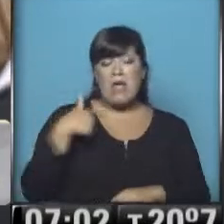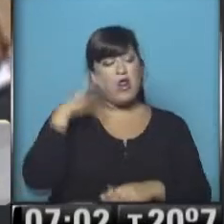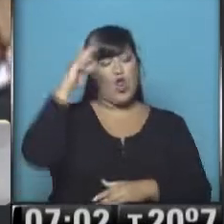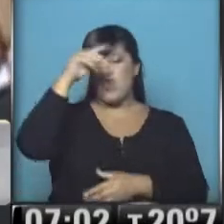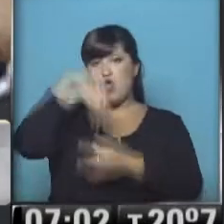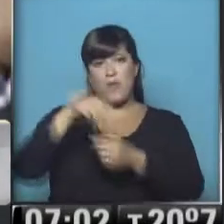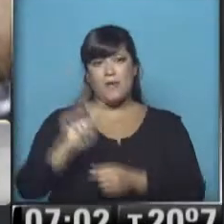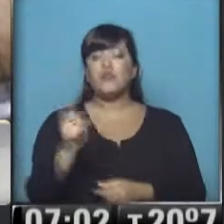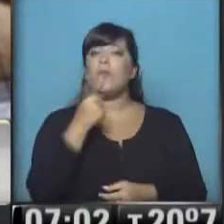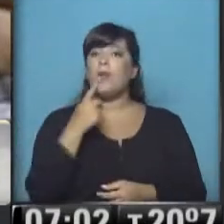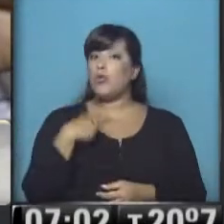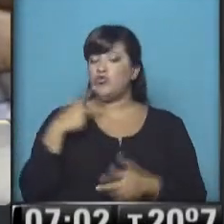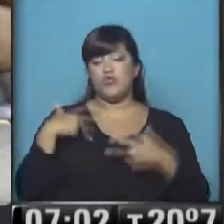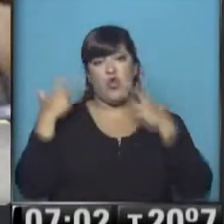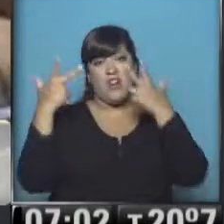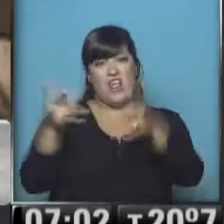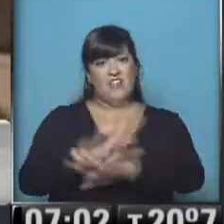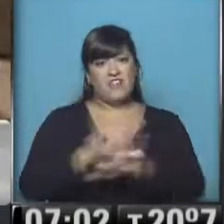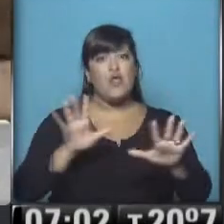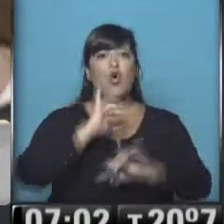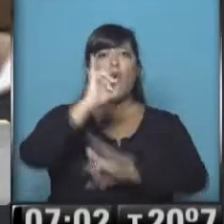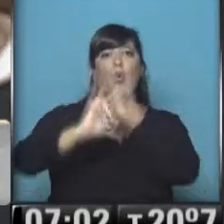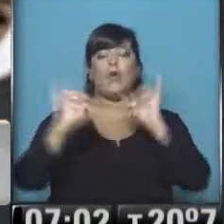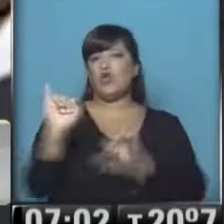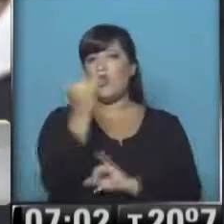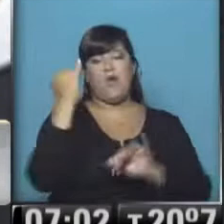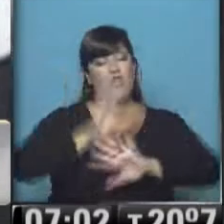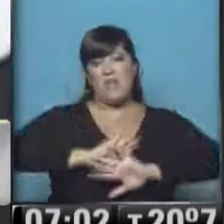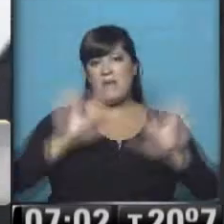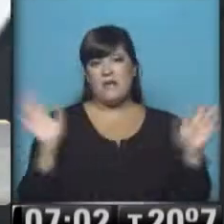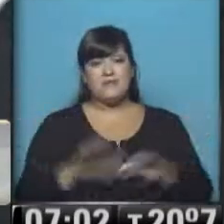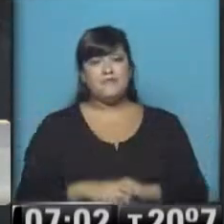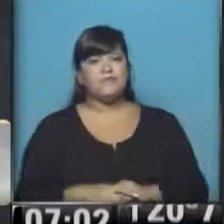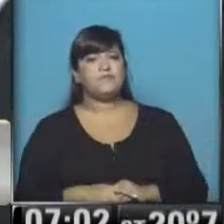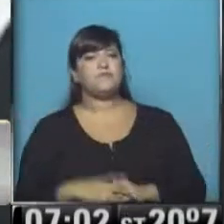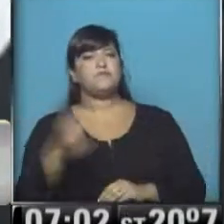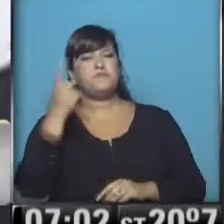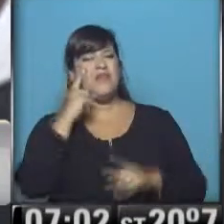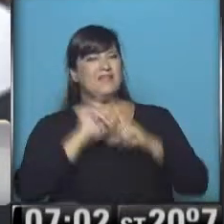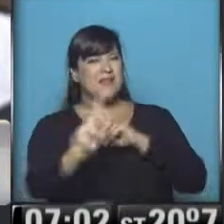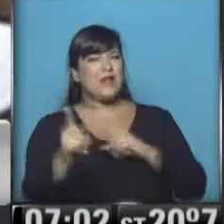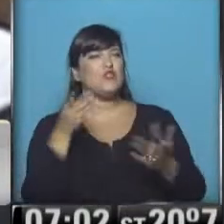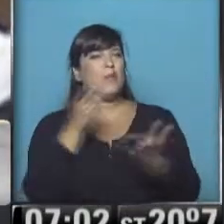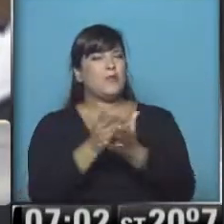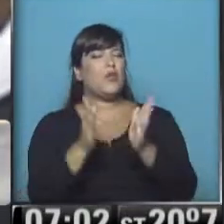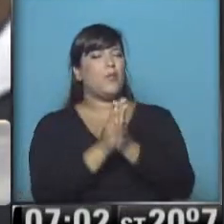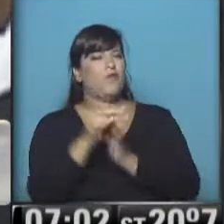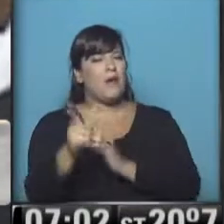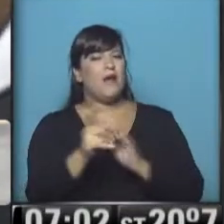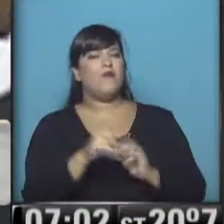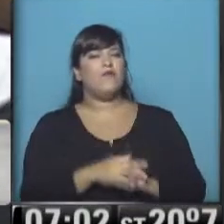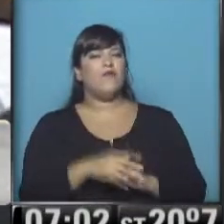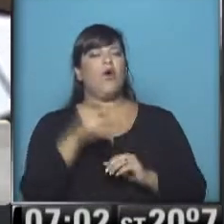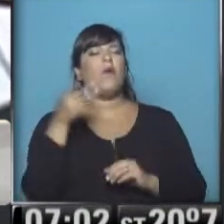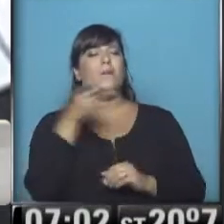me pregunta usted, yo lisa y llanamente trato de contarlo de la mejor manera. Fernández, estamos en vivo, le pido por favor, con el permiso de los colegas, si nos puede